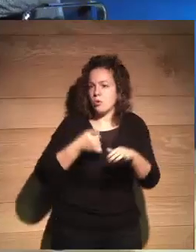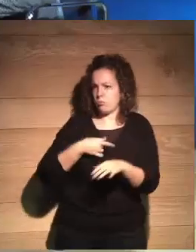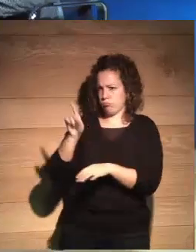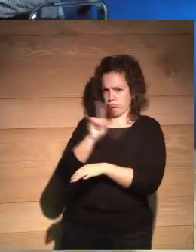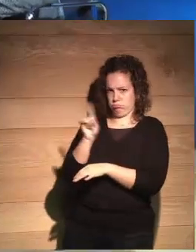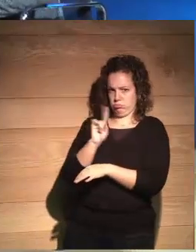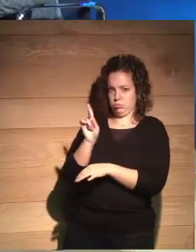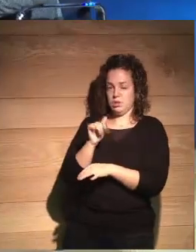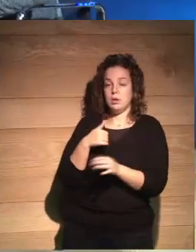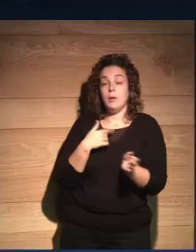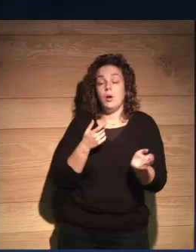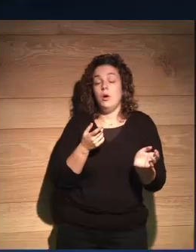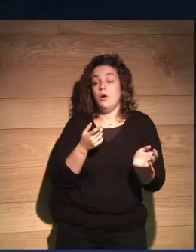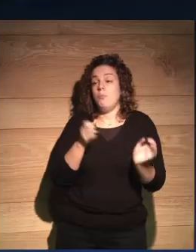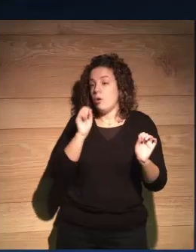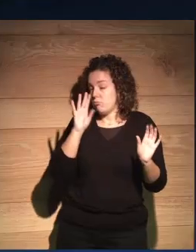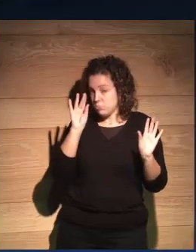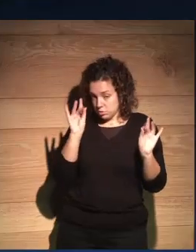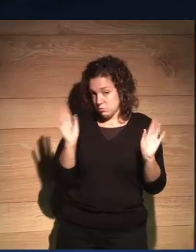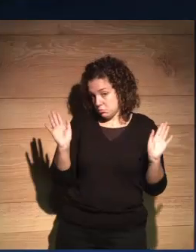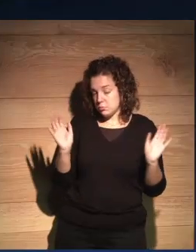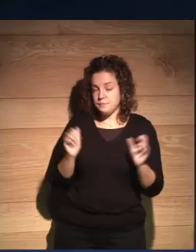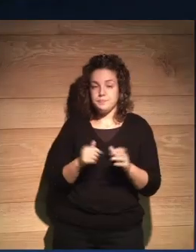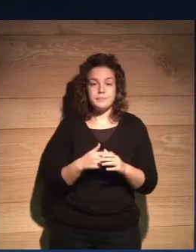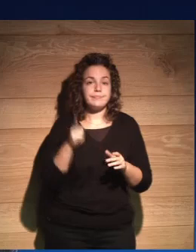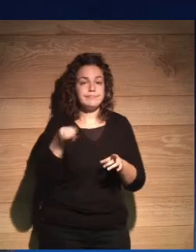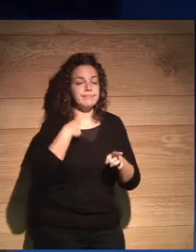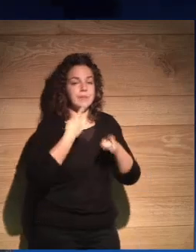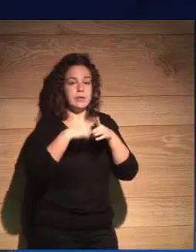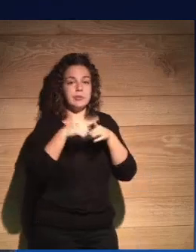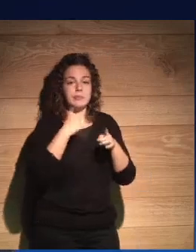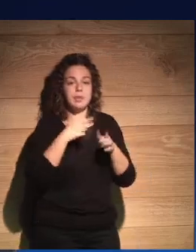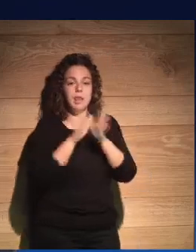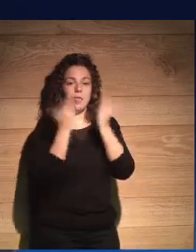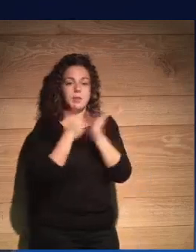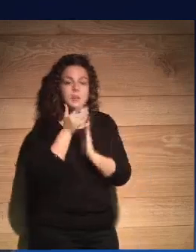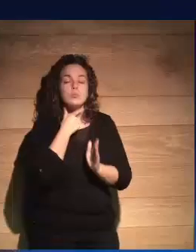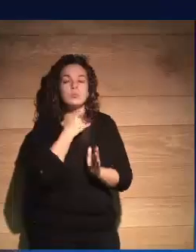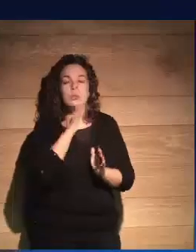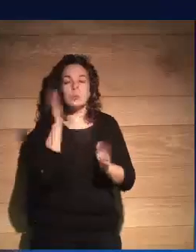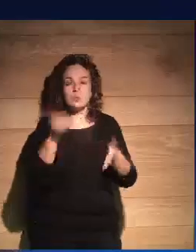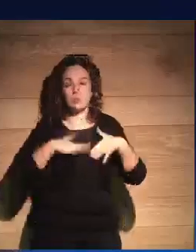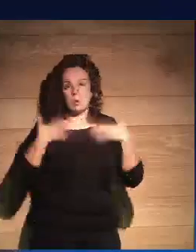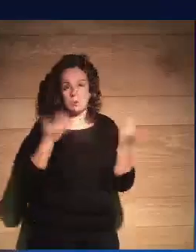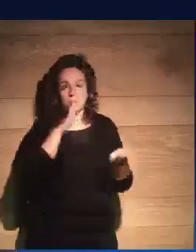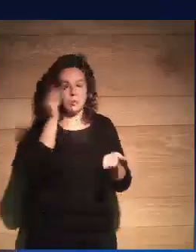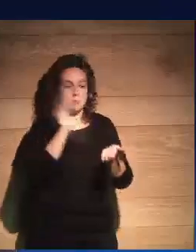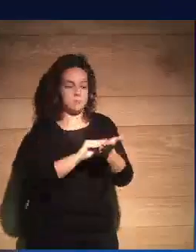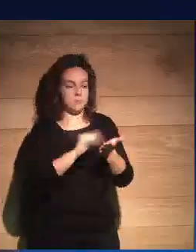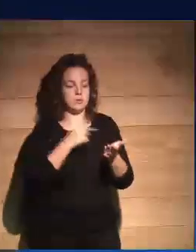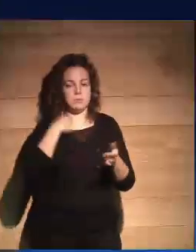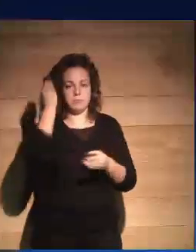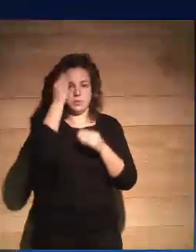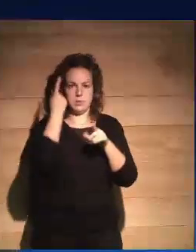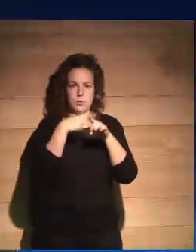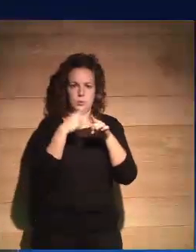nunca... Pero bueno, sí, es posible. Bueno, una cosa que me gusta del libro es que sorprendes, ¿no? De vez en cuando crees